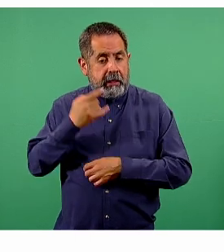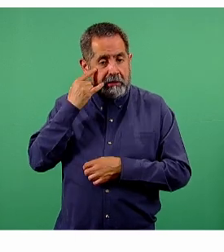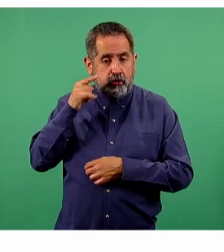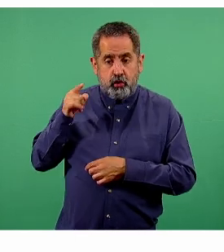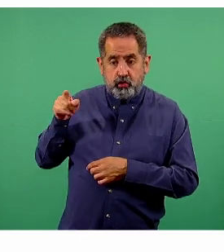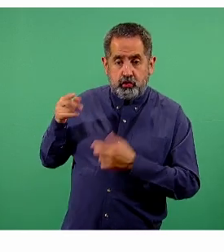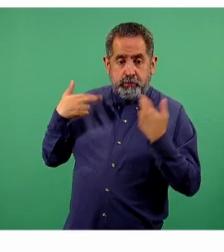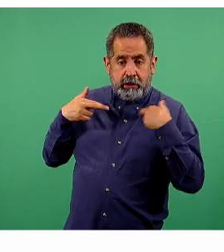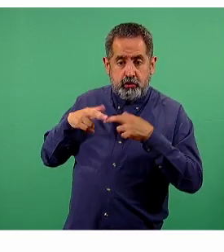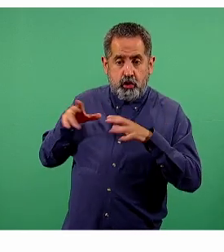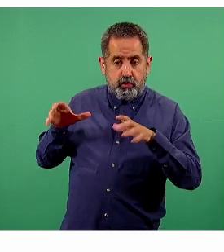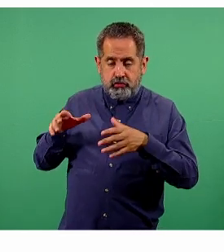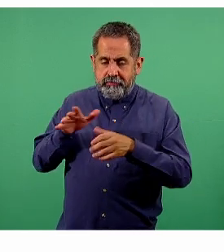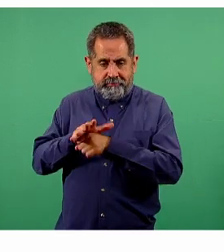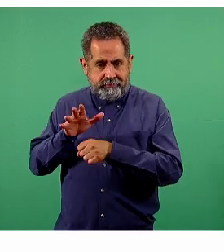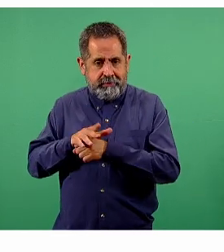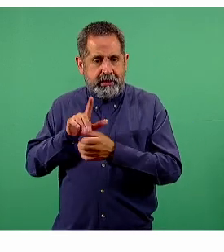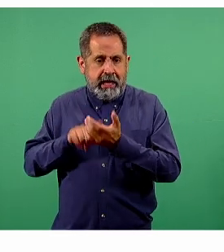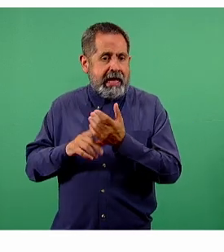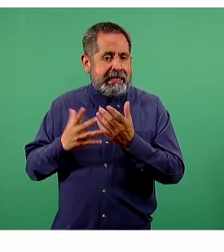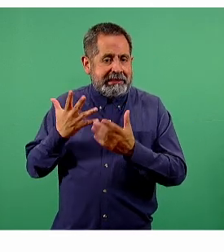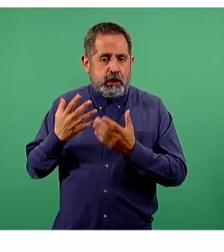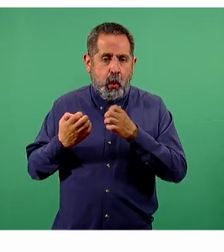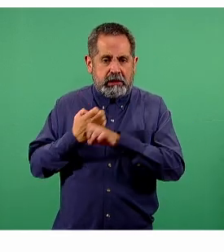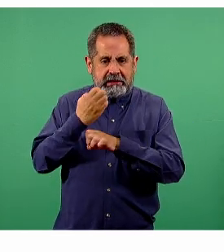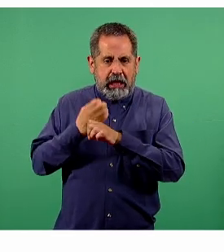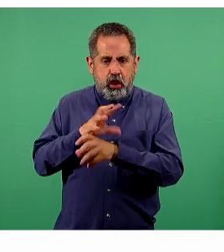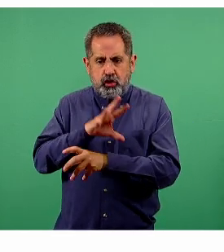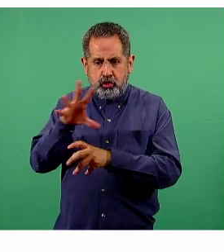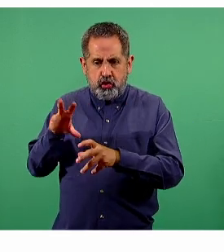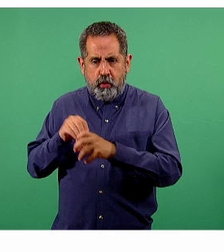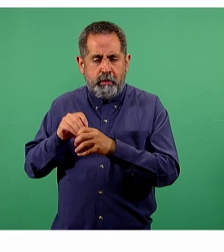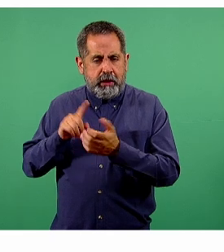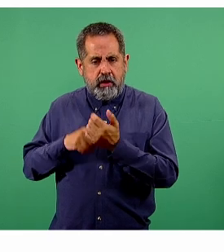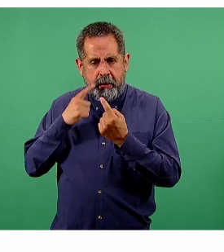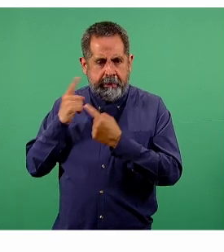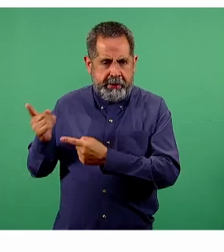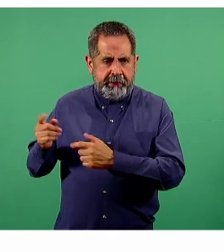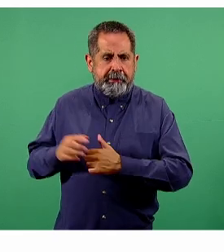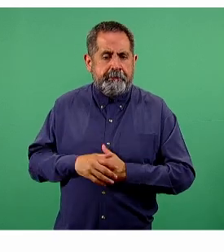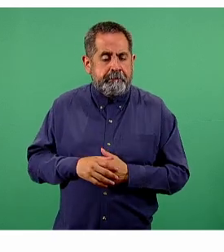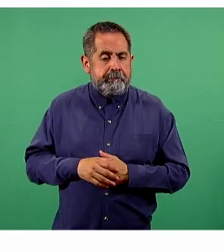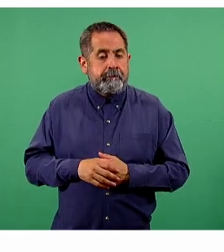512.138, ya estamos en 5 nuevas entidades federativas a las iniciales y